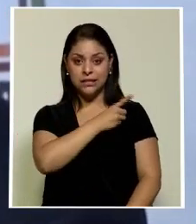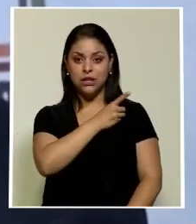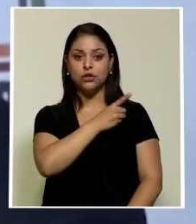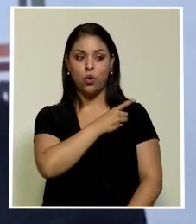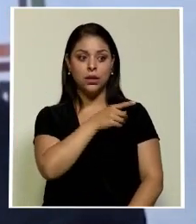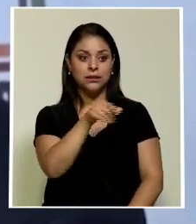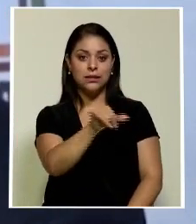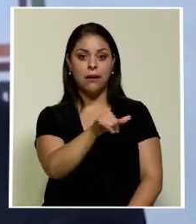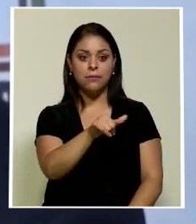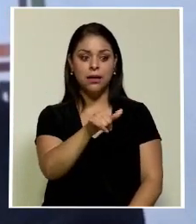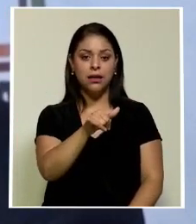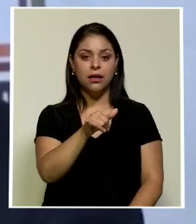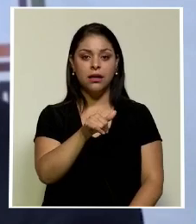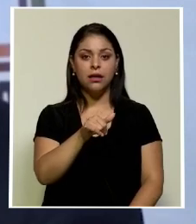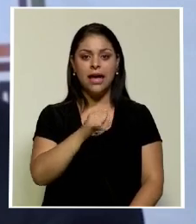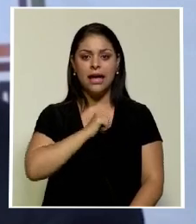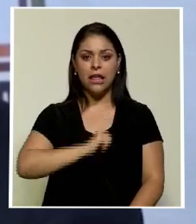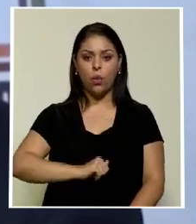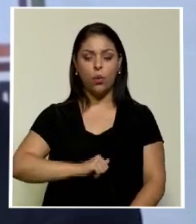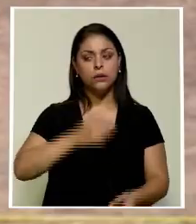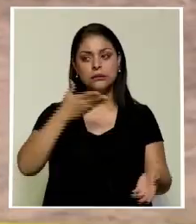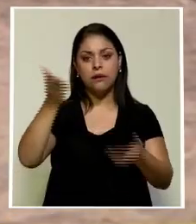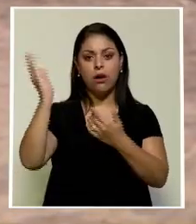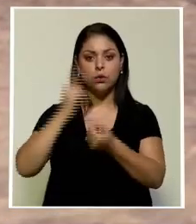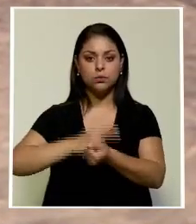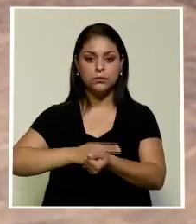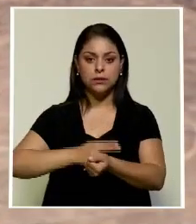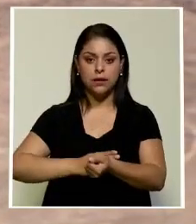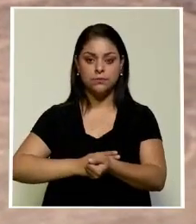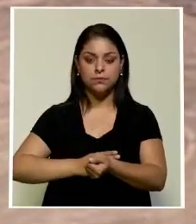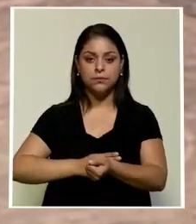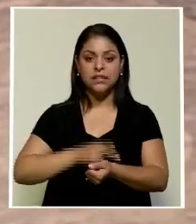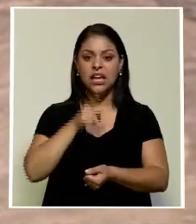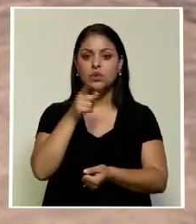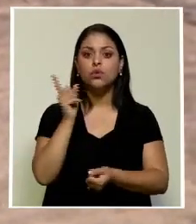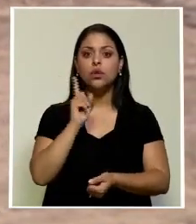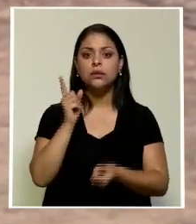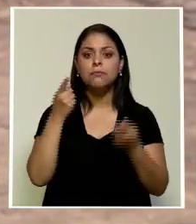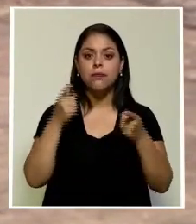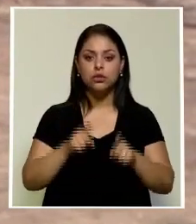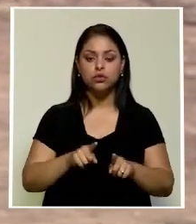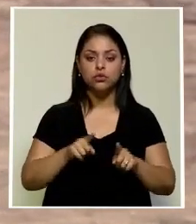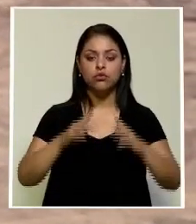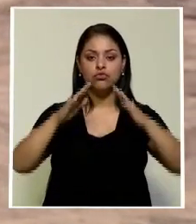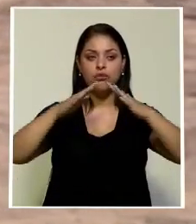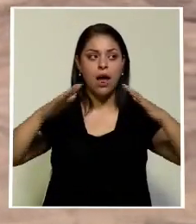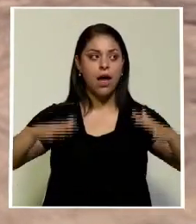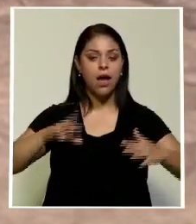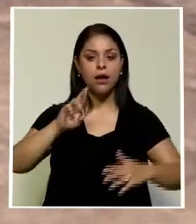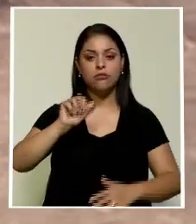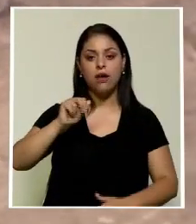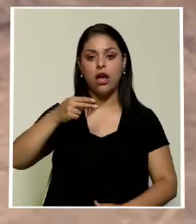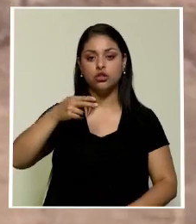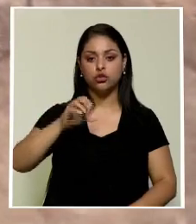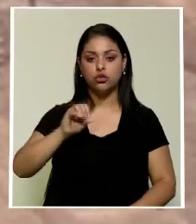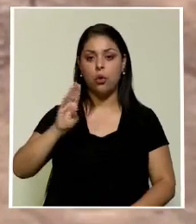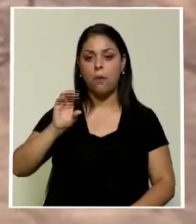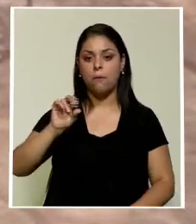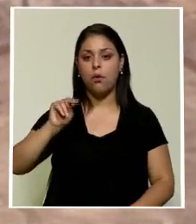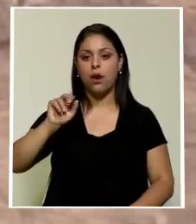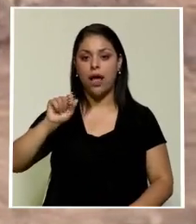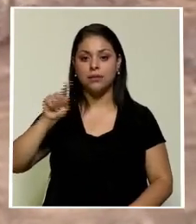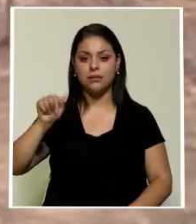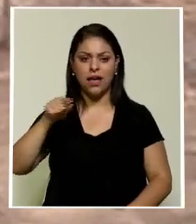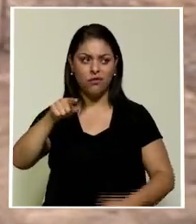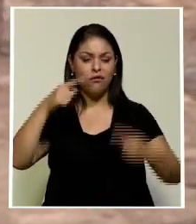resultó herido y fue transportado a un hospital. El incidente ocurrió en el rancho Bonanza Creek, una locación famosa para películas en